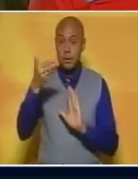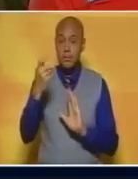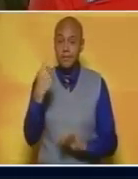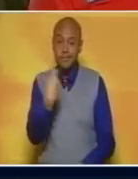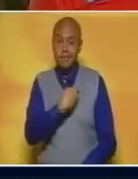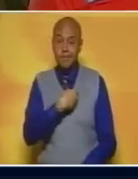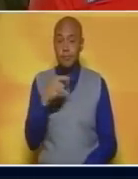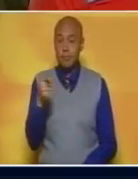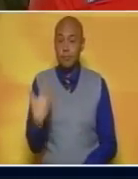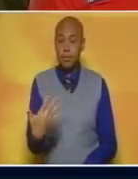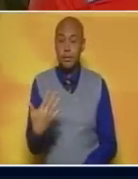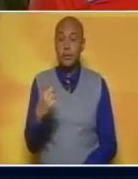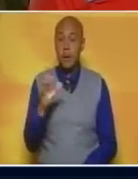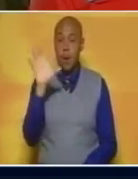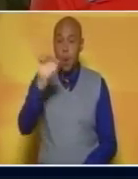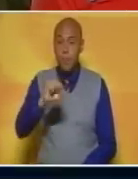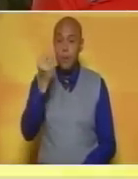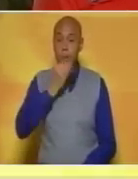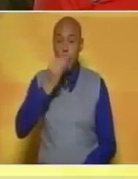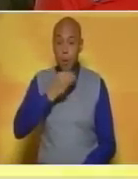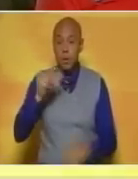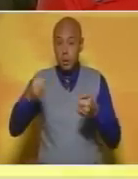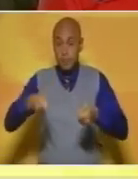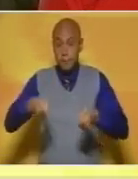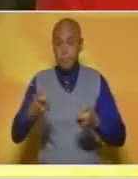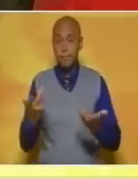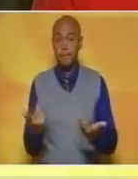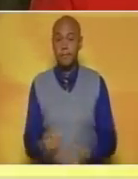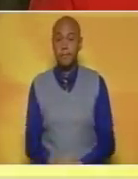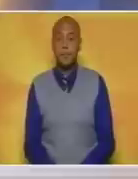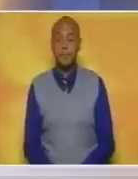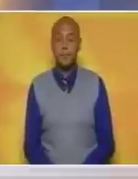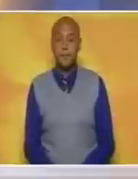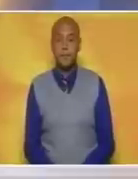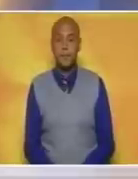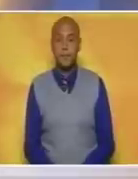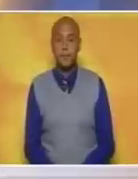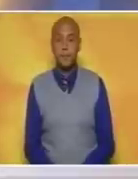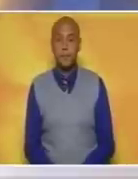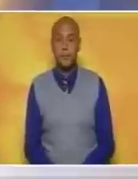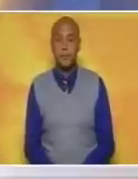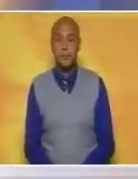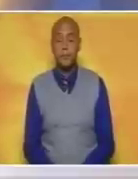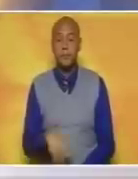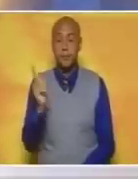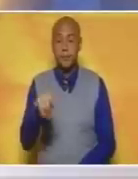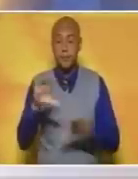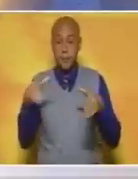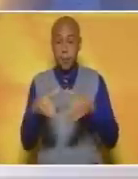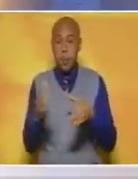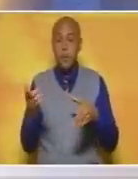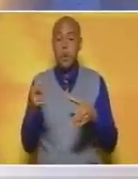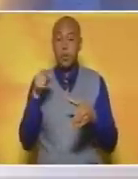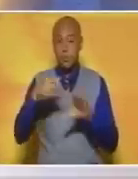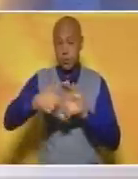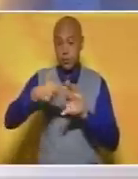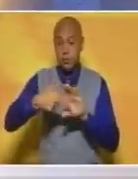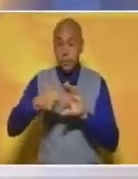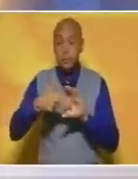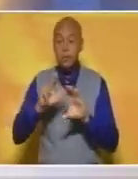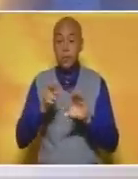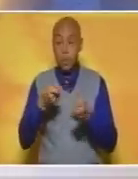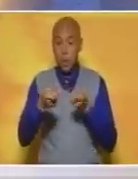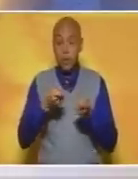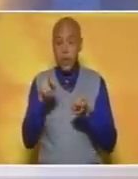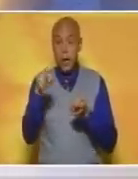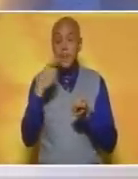es insuficiente para cubrir el costo de la cesta básica alimentaria. El Gabinete de Combustible del Estado Táchira eliminó